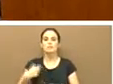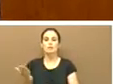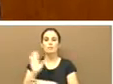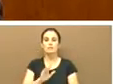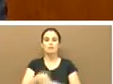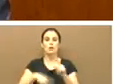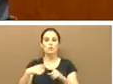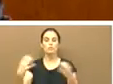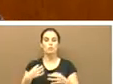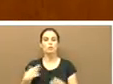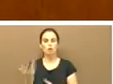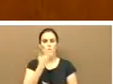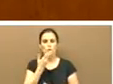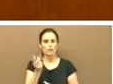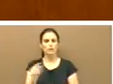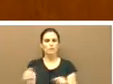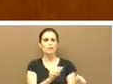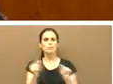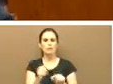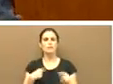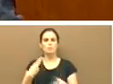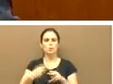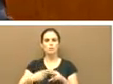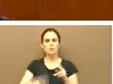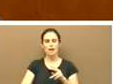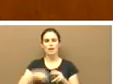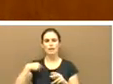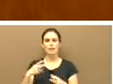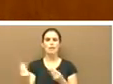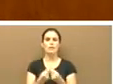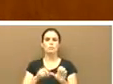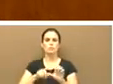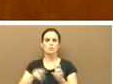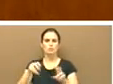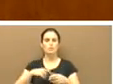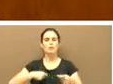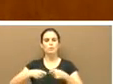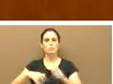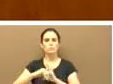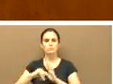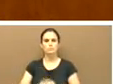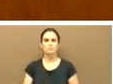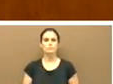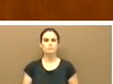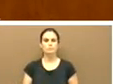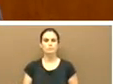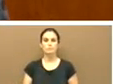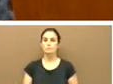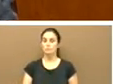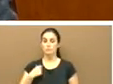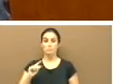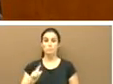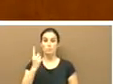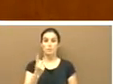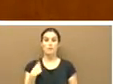conocer y debatir sobre la política general de la Junta de Extremadura respecto al comercio de proximidad. Sean mis primeras